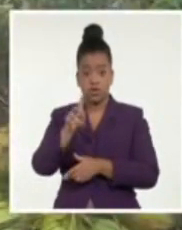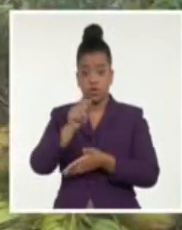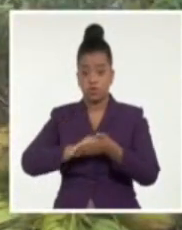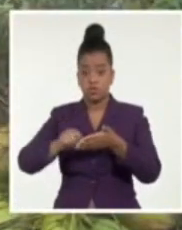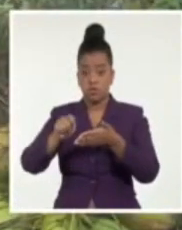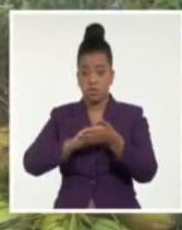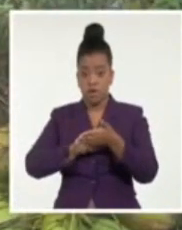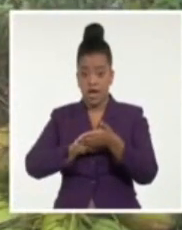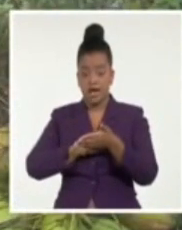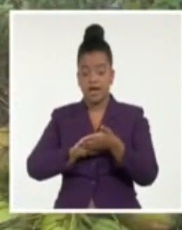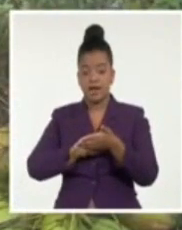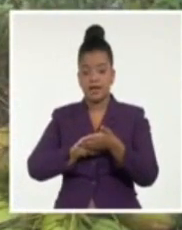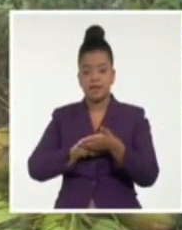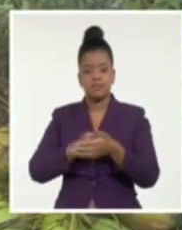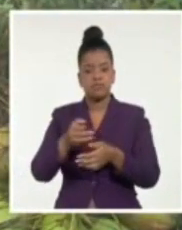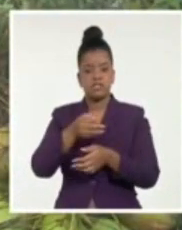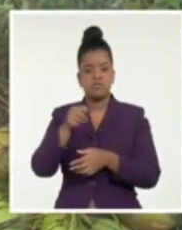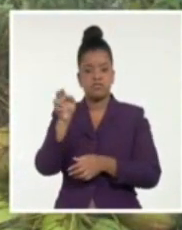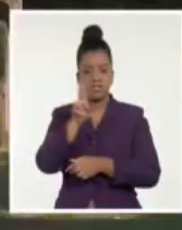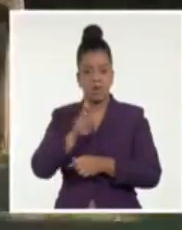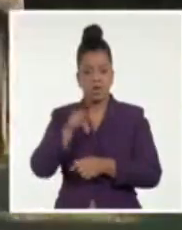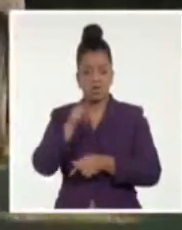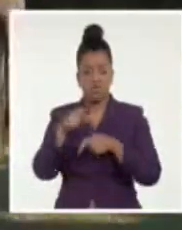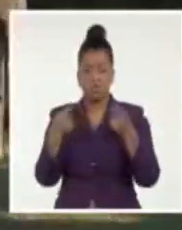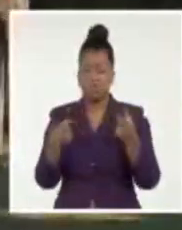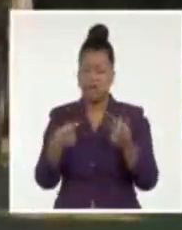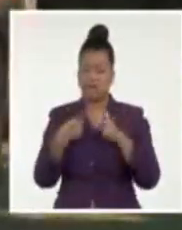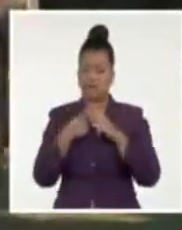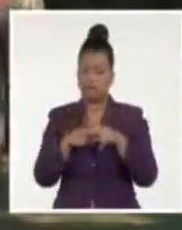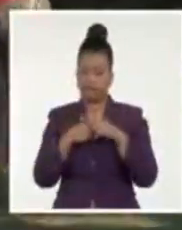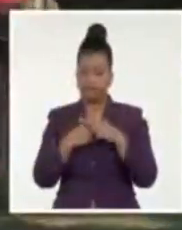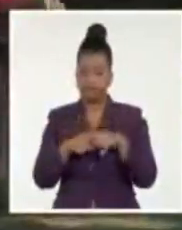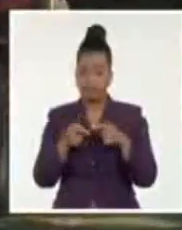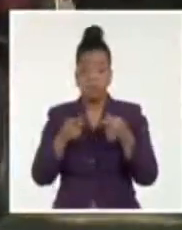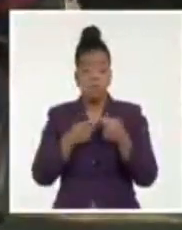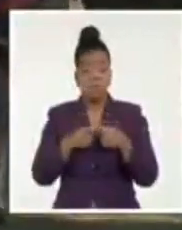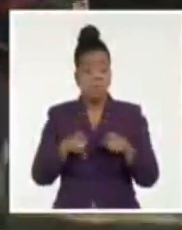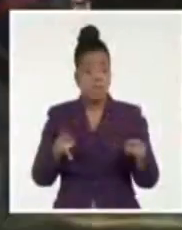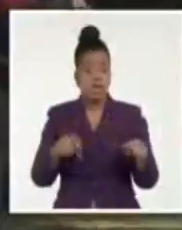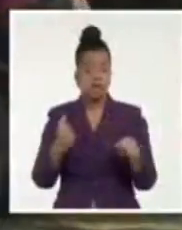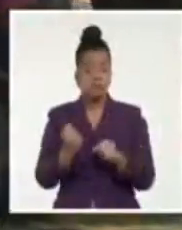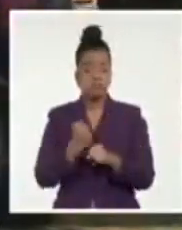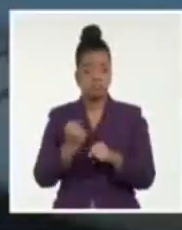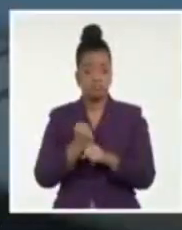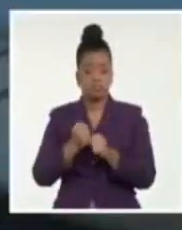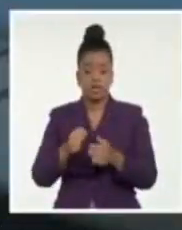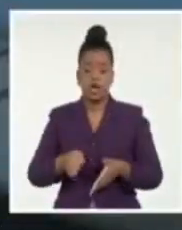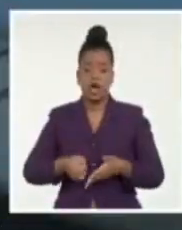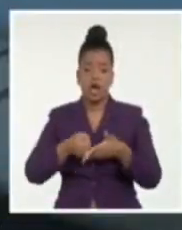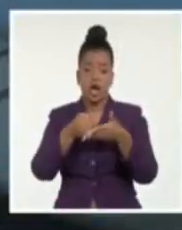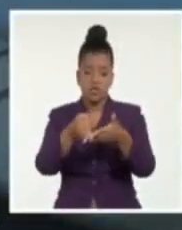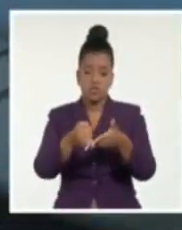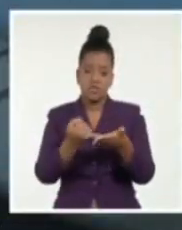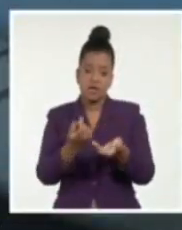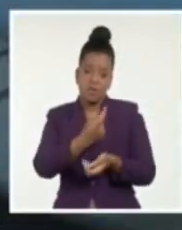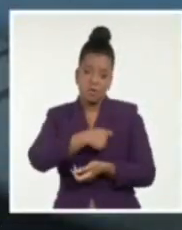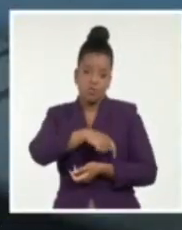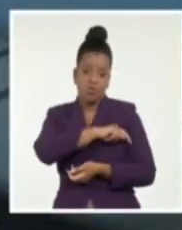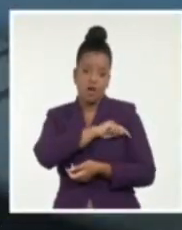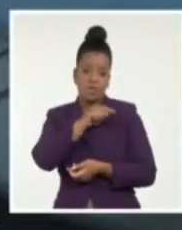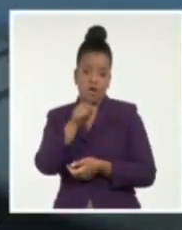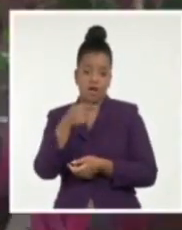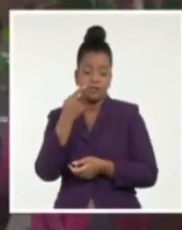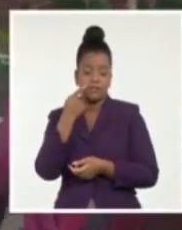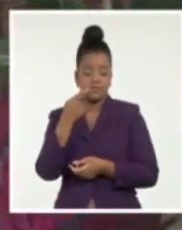Sibanicú, aún quedan situaciones por resolver, pero las acciones realizadas de beneficio al asentamiento son